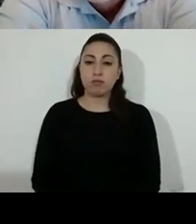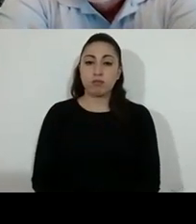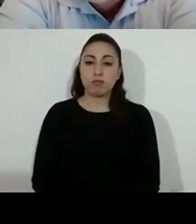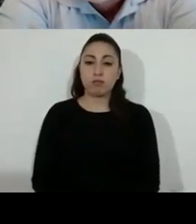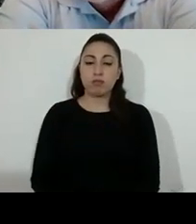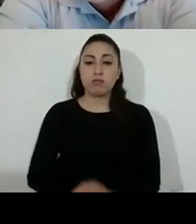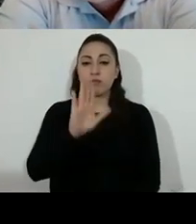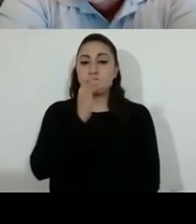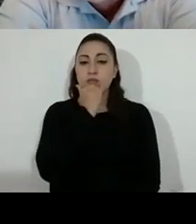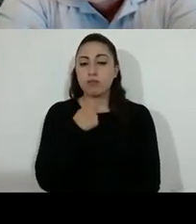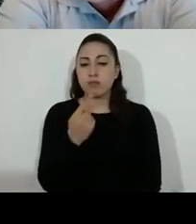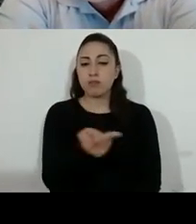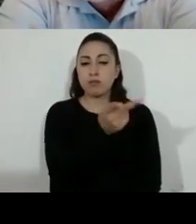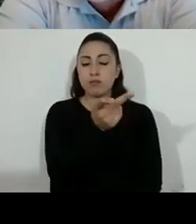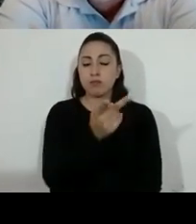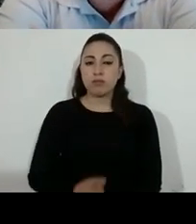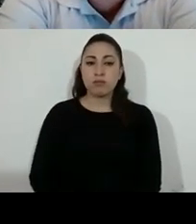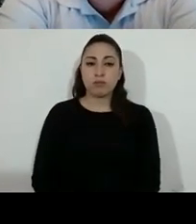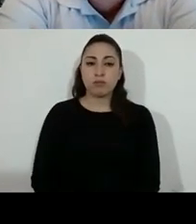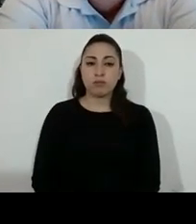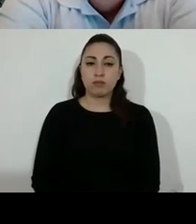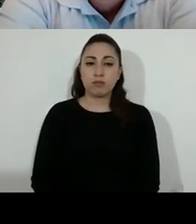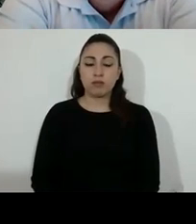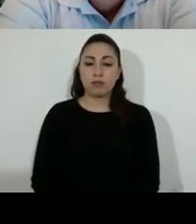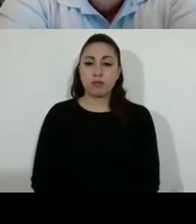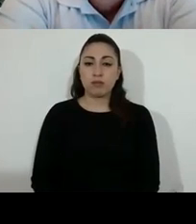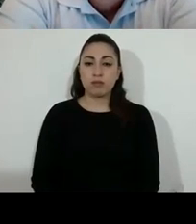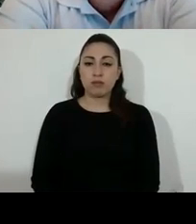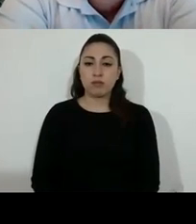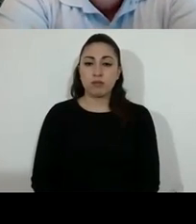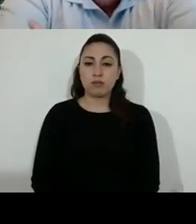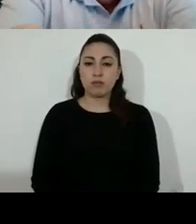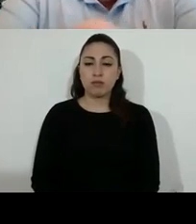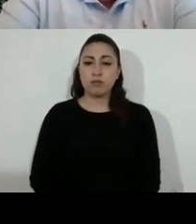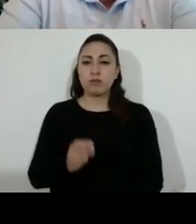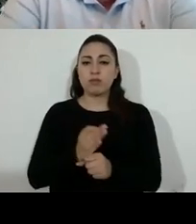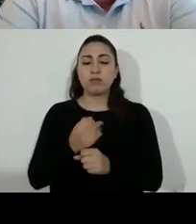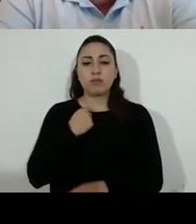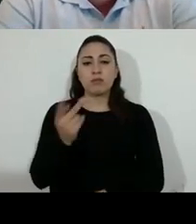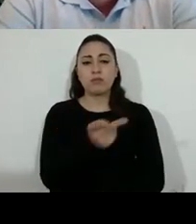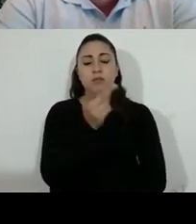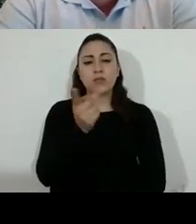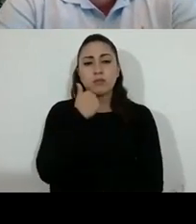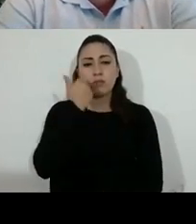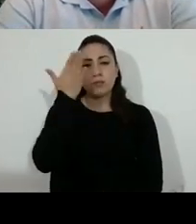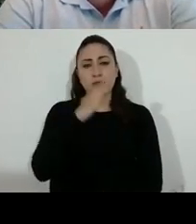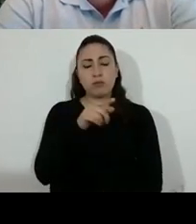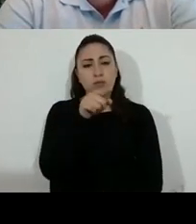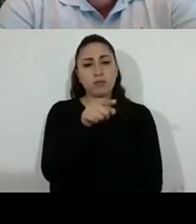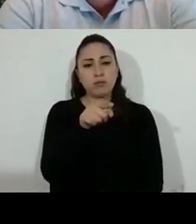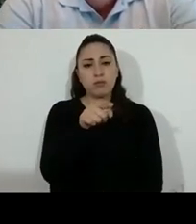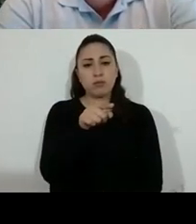presidente. Sí. Le quisiera preguntar, señor presidente, si no va a hacer usted